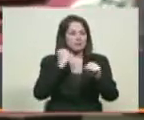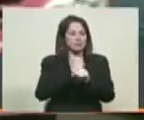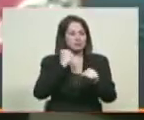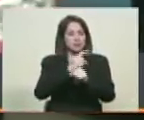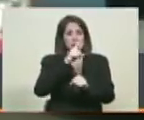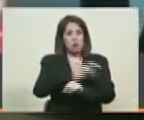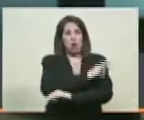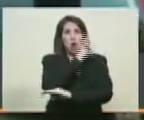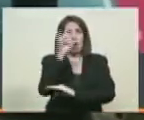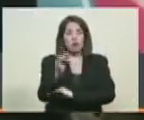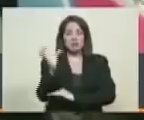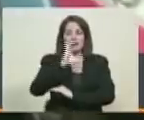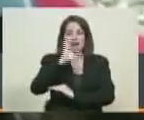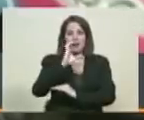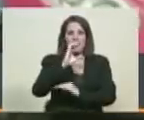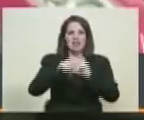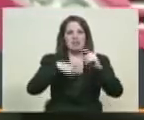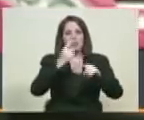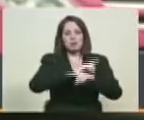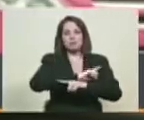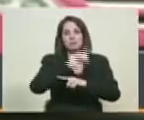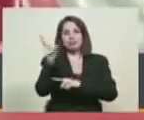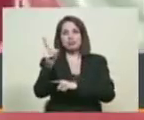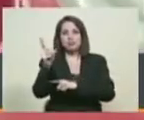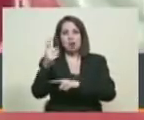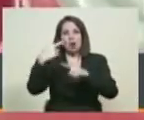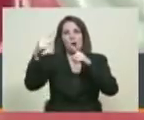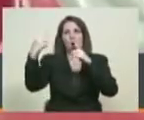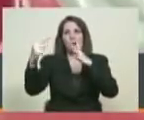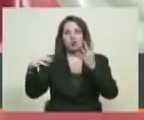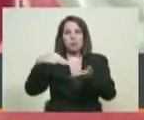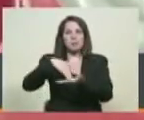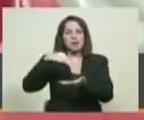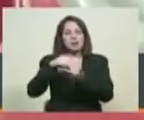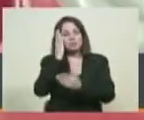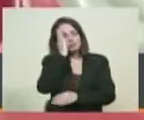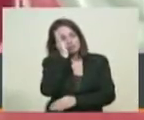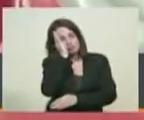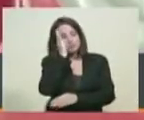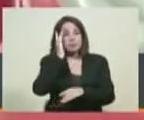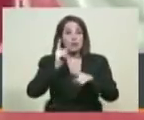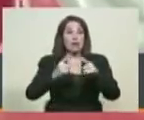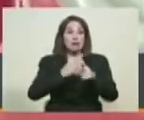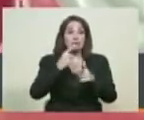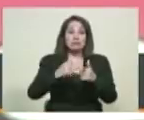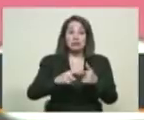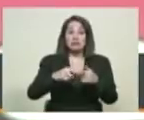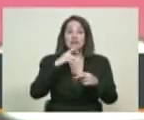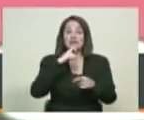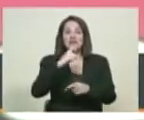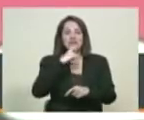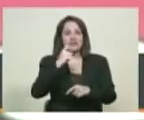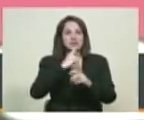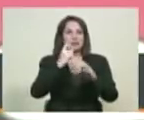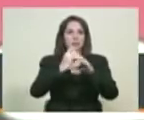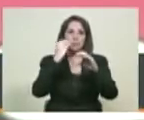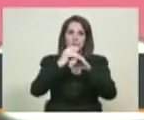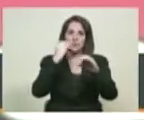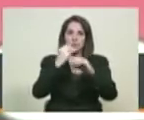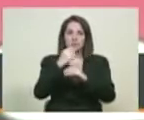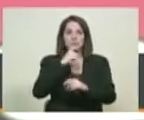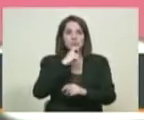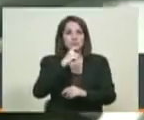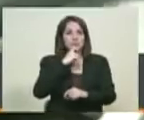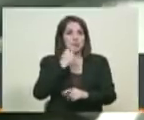servicios en la ciudad de Caracas. Por eso, las dificultades que estamos atravesando con el transporte en el país, por distintas razones,